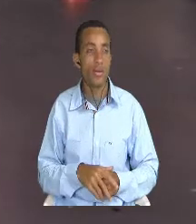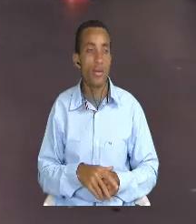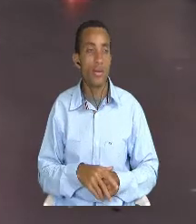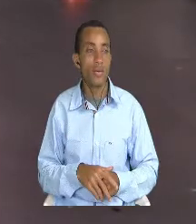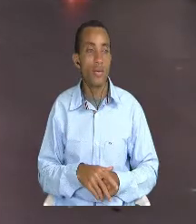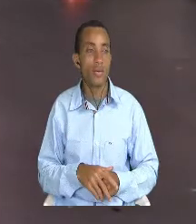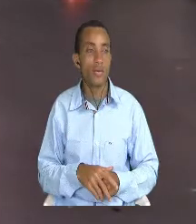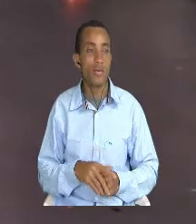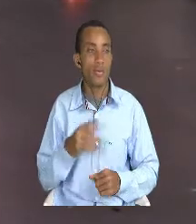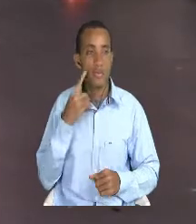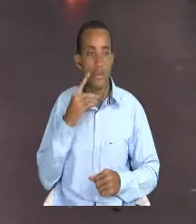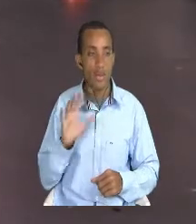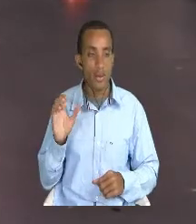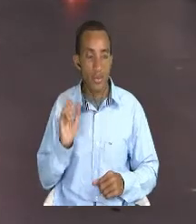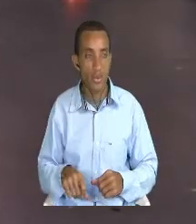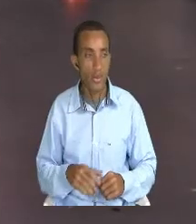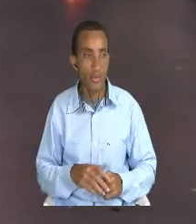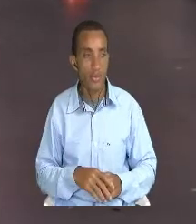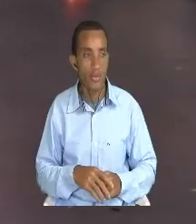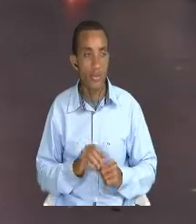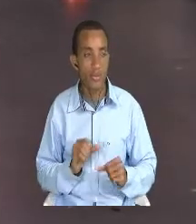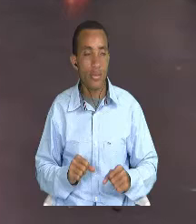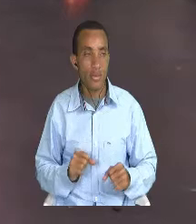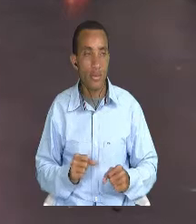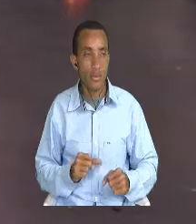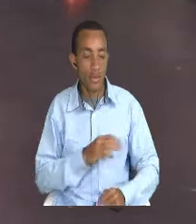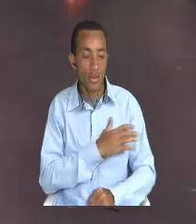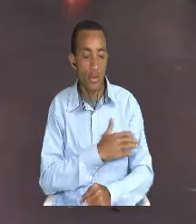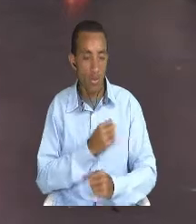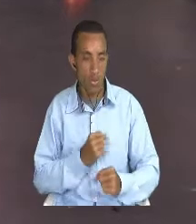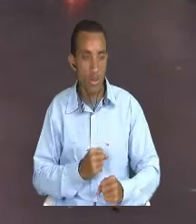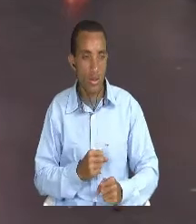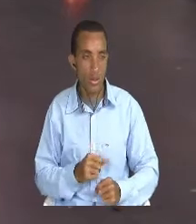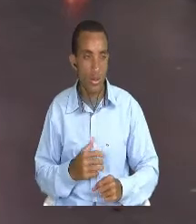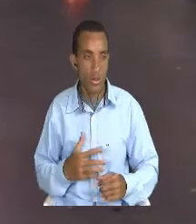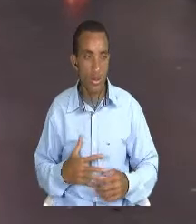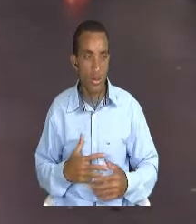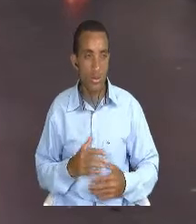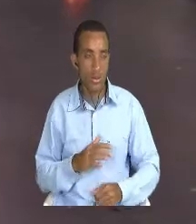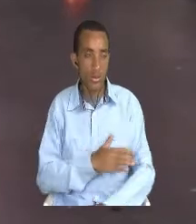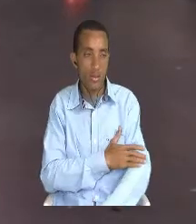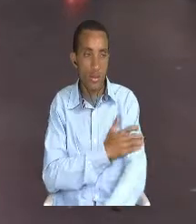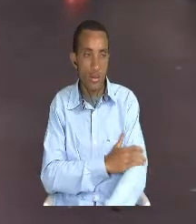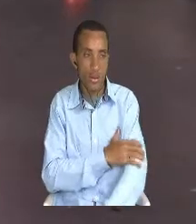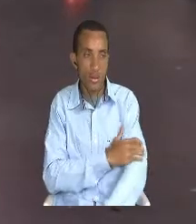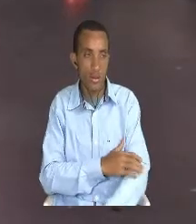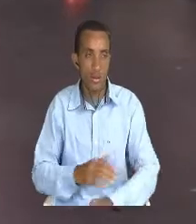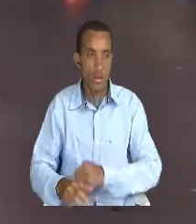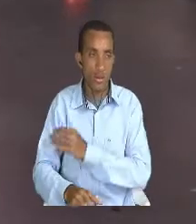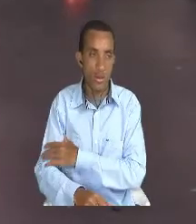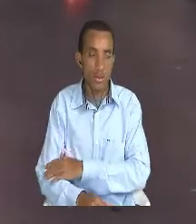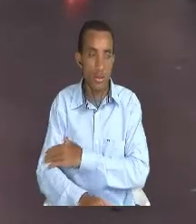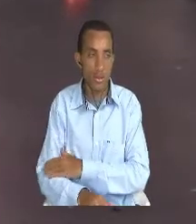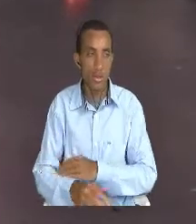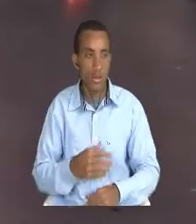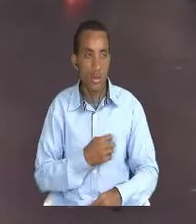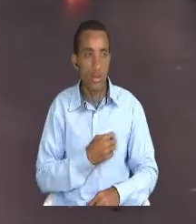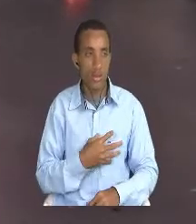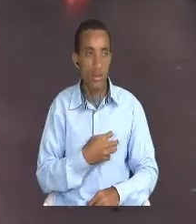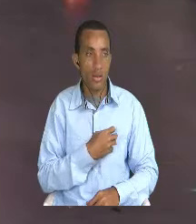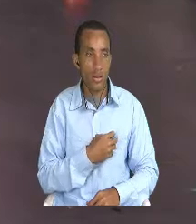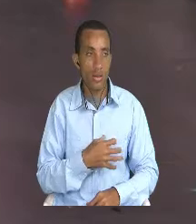en estos dos ejercicios podemos complementar un ejercicio de fuerza que nos va a ayudar a tonificar lo que son los brazos y un ejercicio cardiovascular que nos